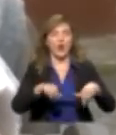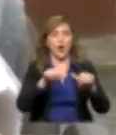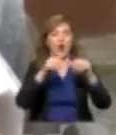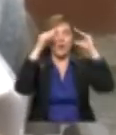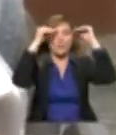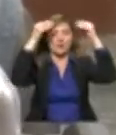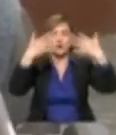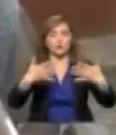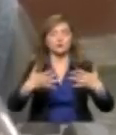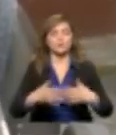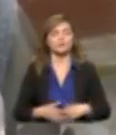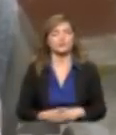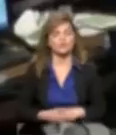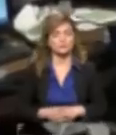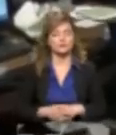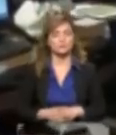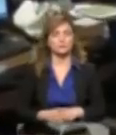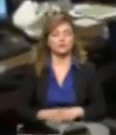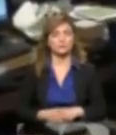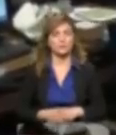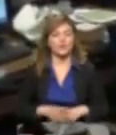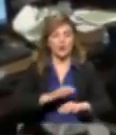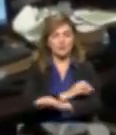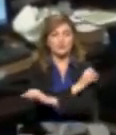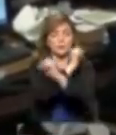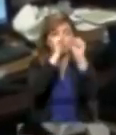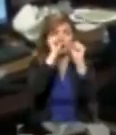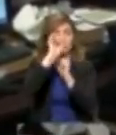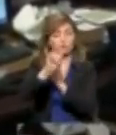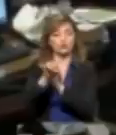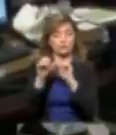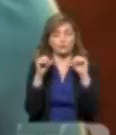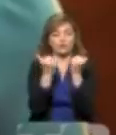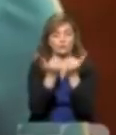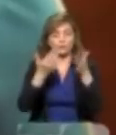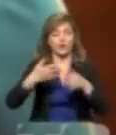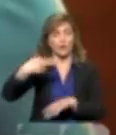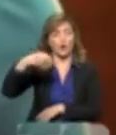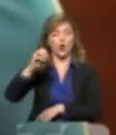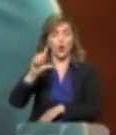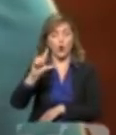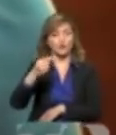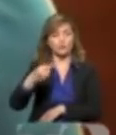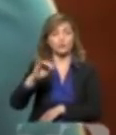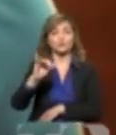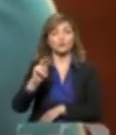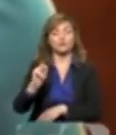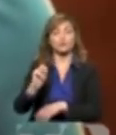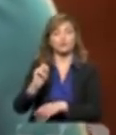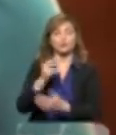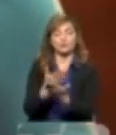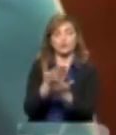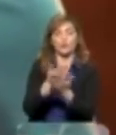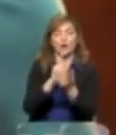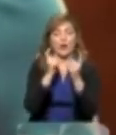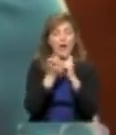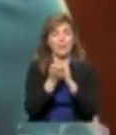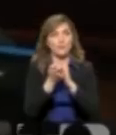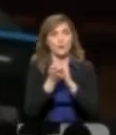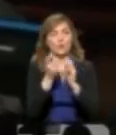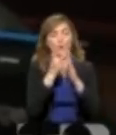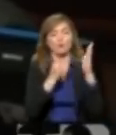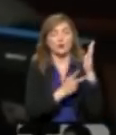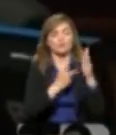diferentes áreas pedagógicas que se llevan. La mañana de este jueves, la asambleísta Marcelo Holguín propuso un cambio en el orden del día para que